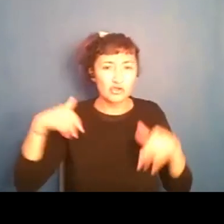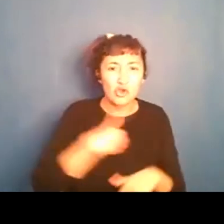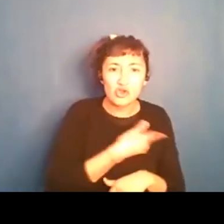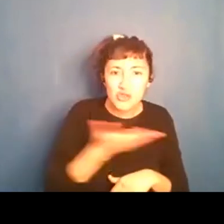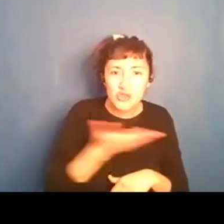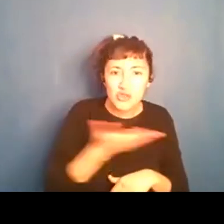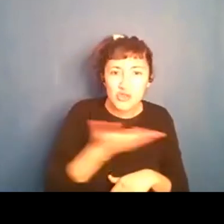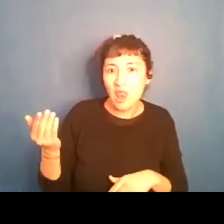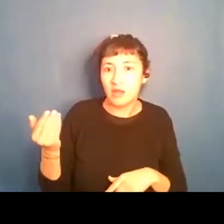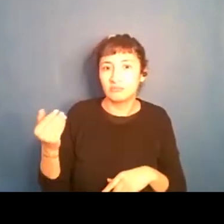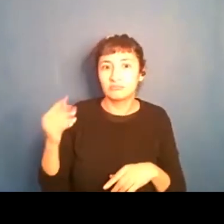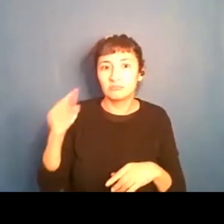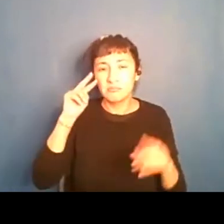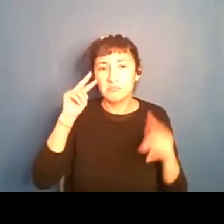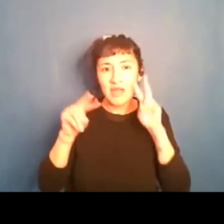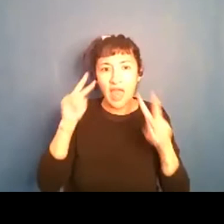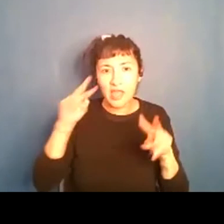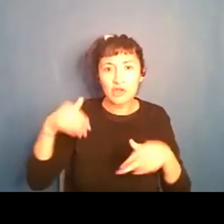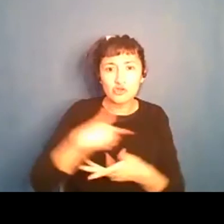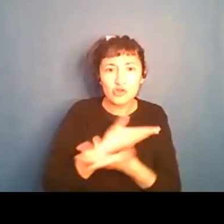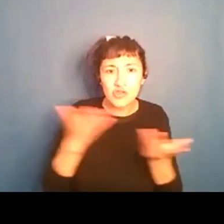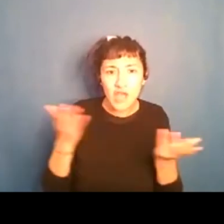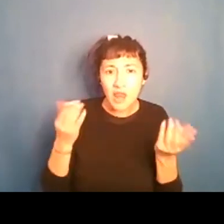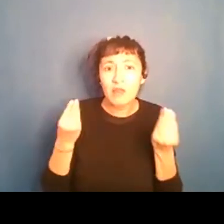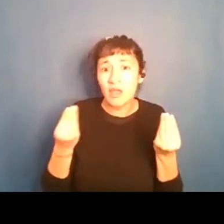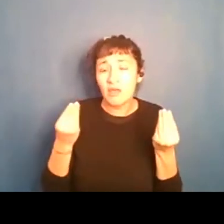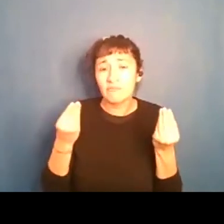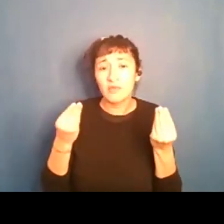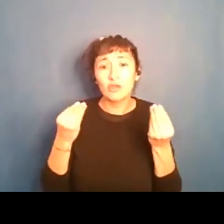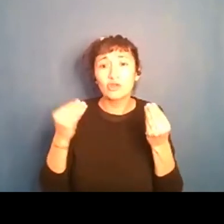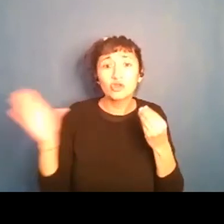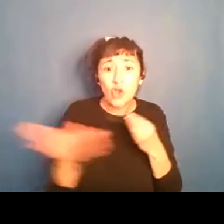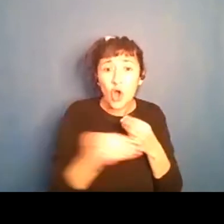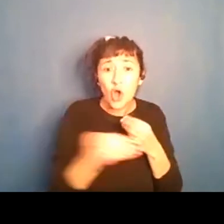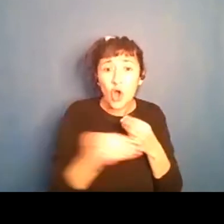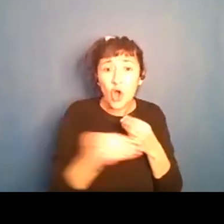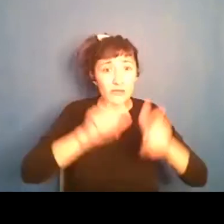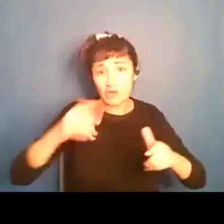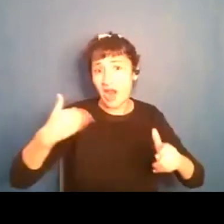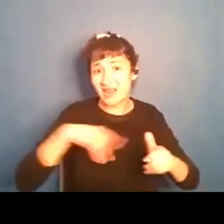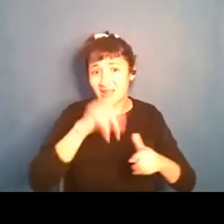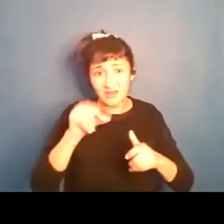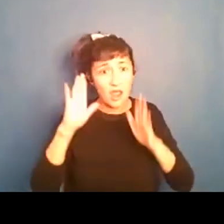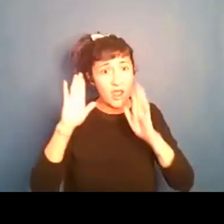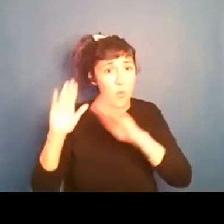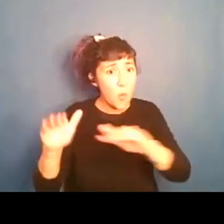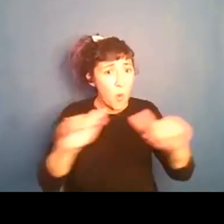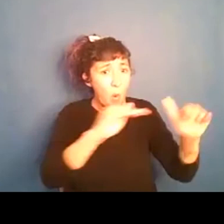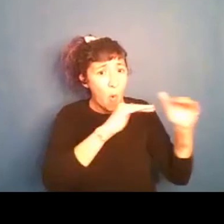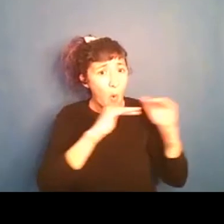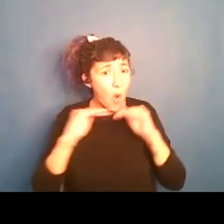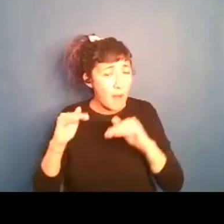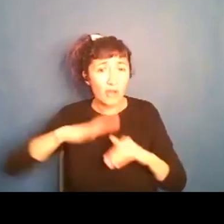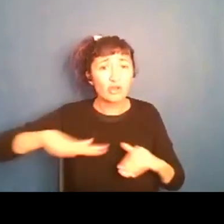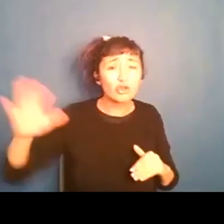mirada social con los derechos brindados de igualdad ante a todos los argentinos, para toda la comunidad